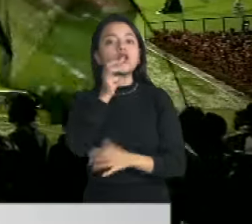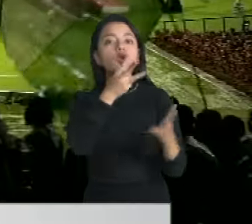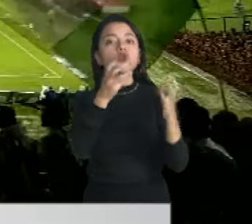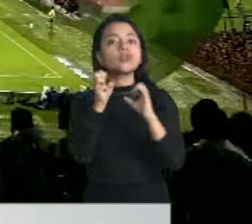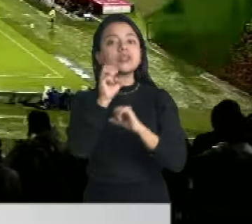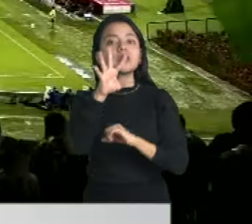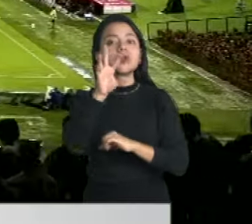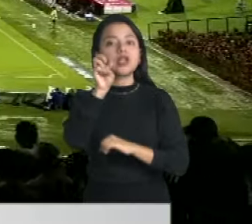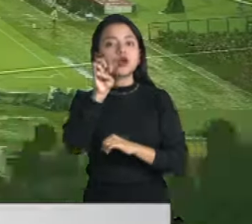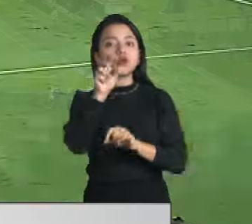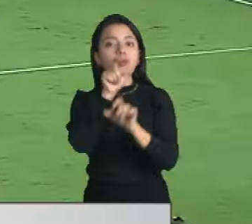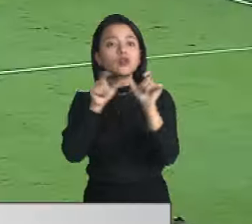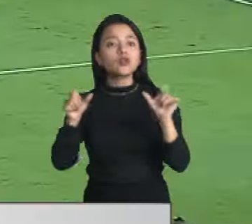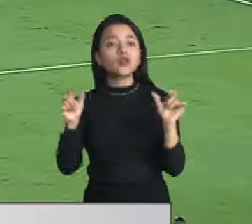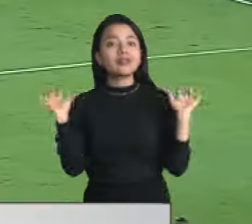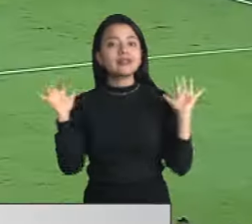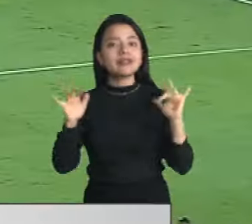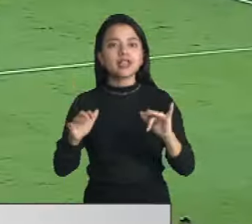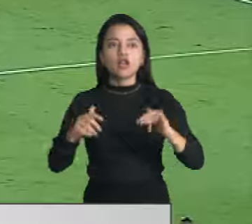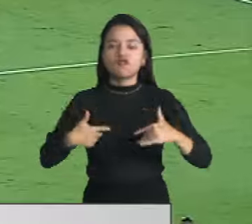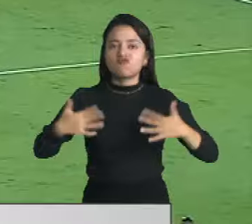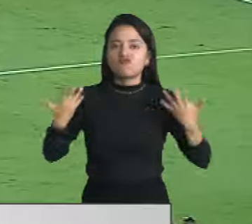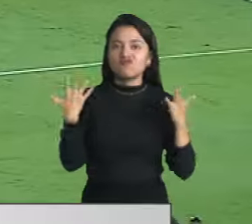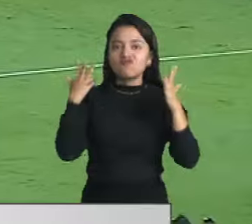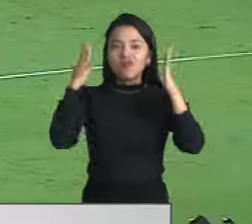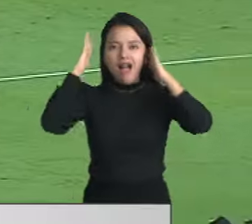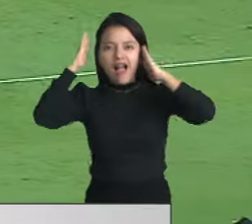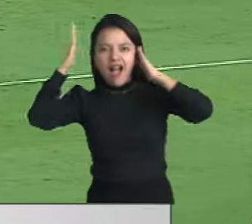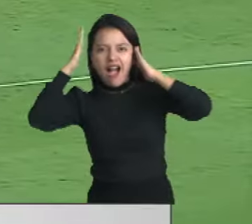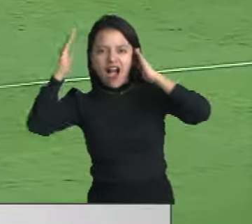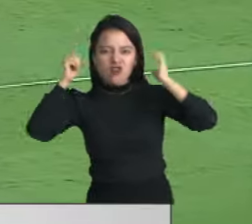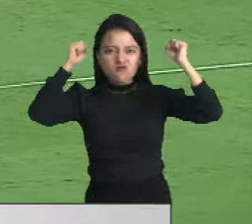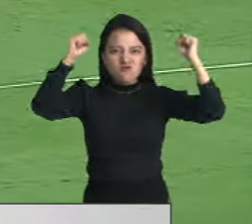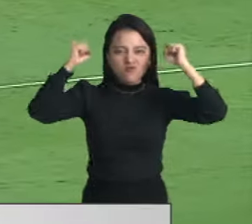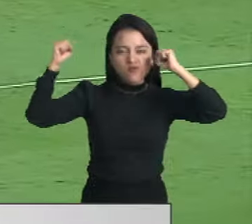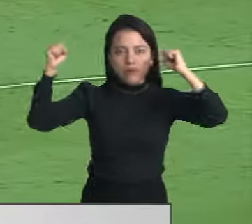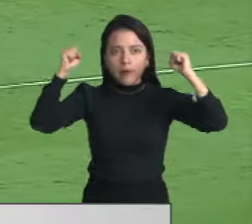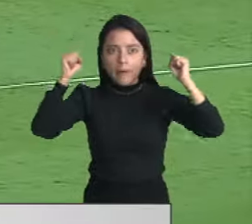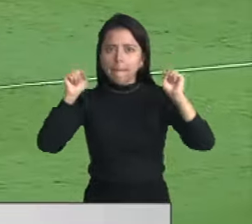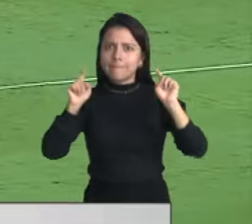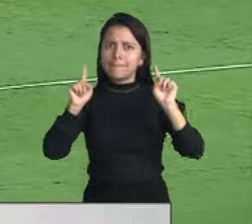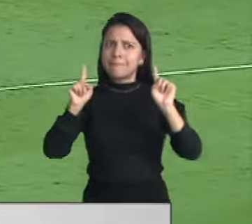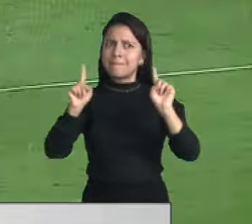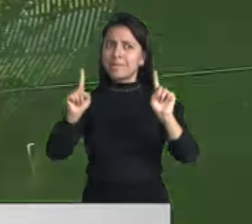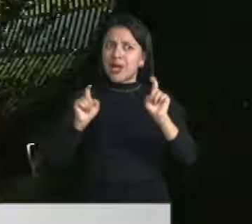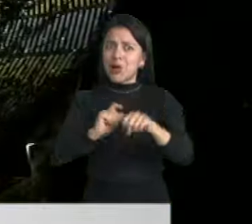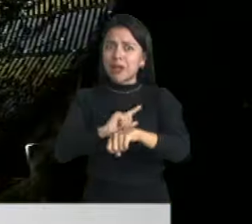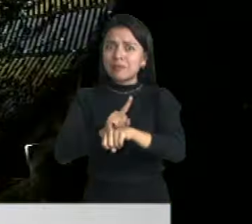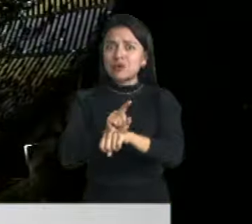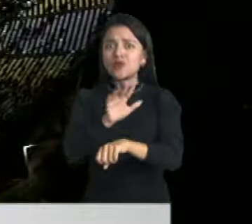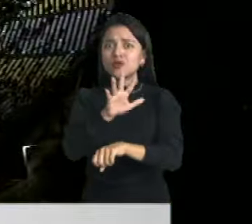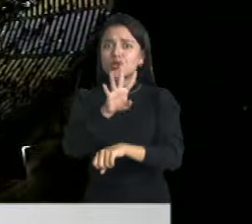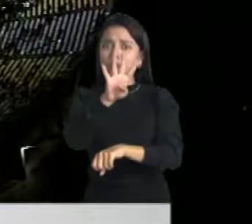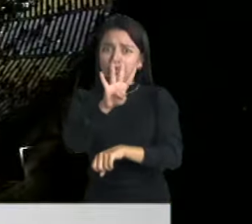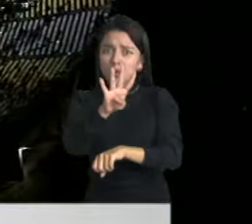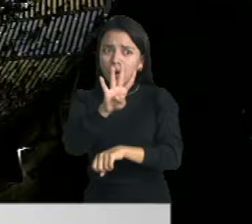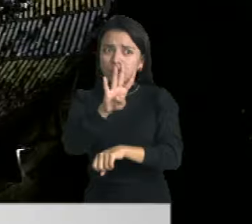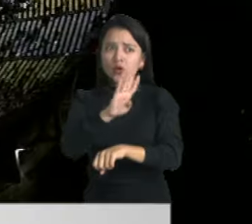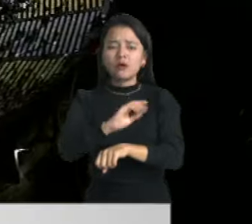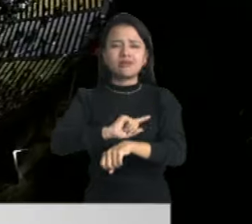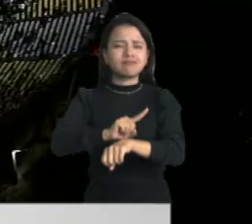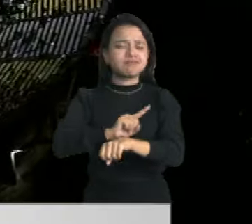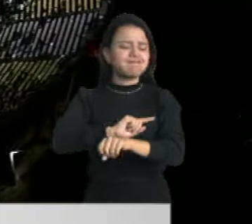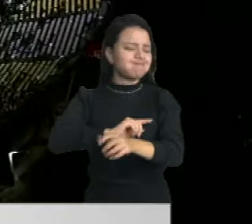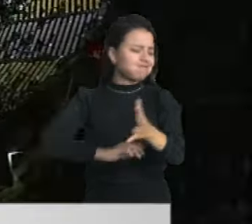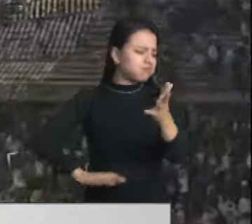25.858 personas disfrutaban del clásico entre Atlético Nacional y el Junior de Barranquilla, pero en el minuto 54 se